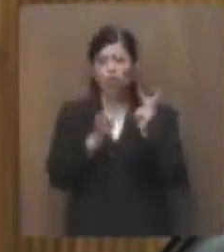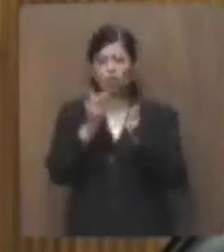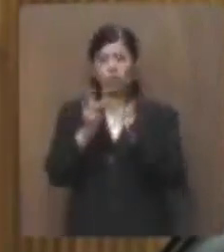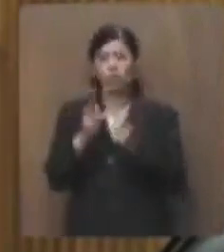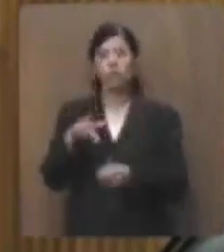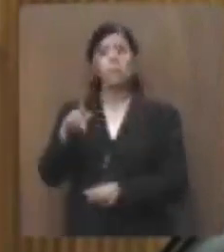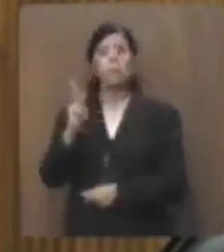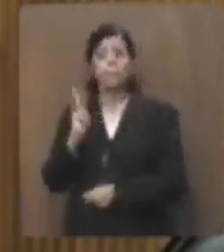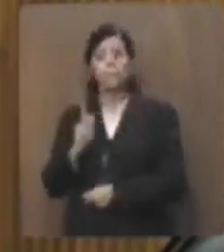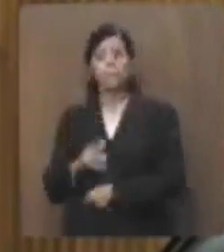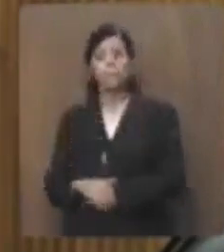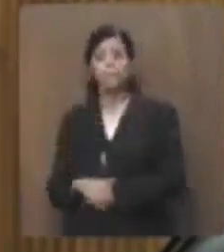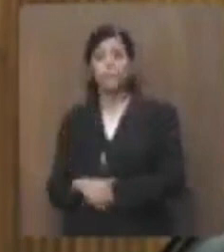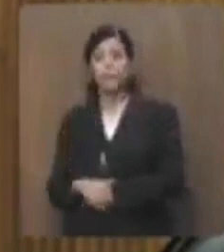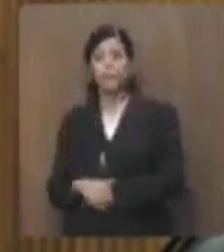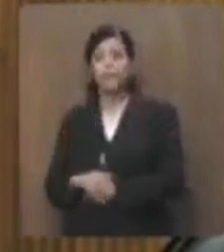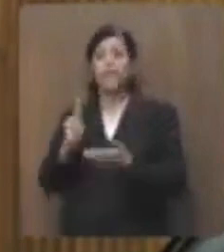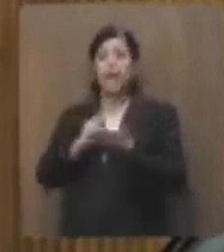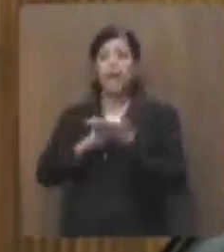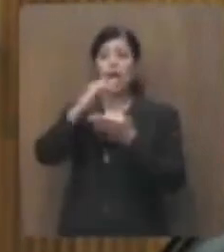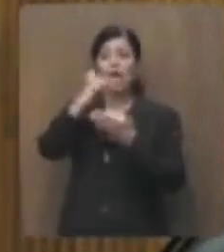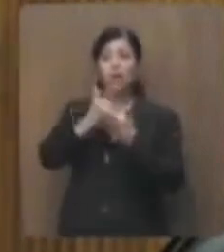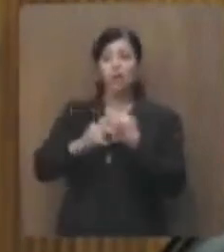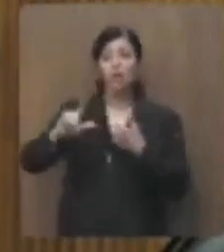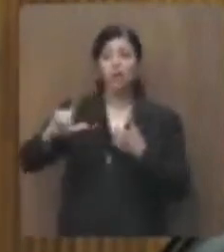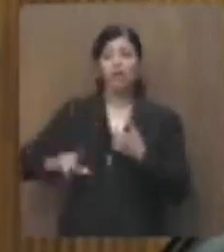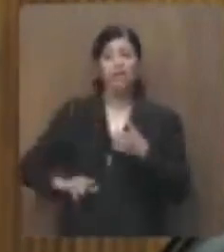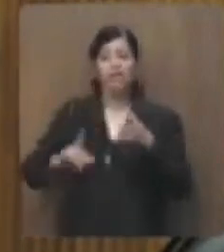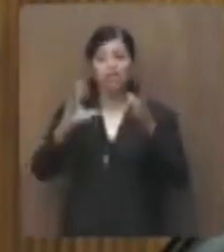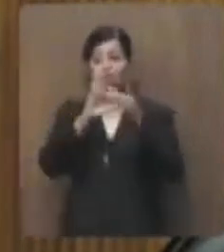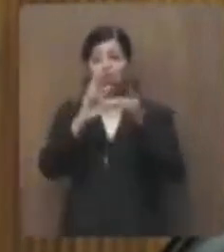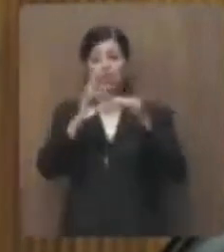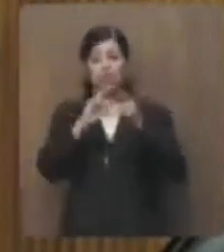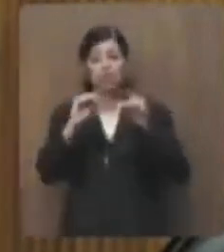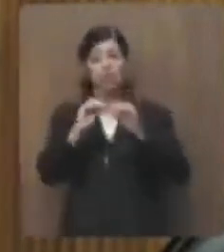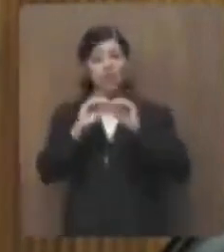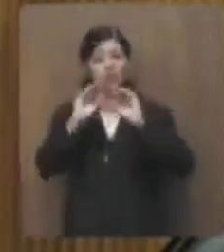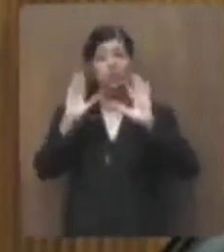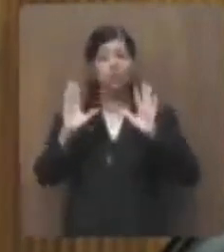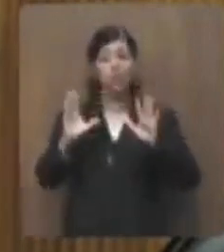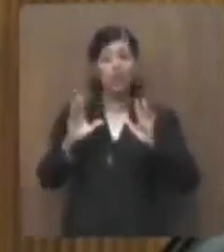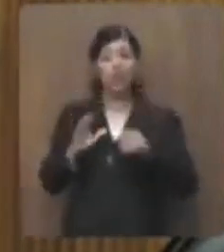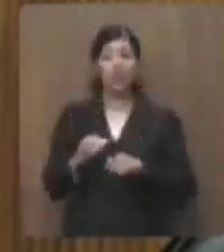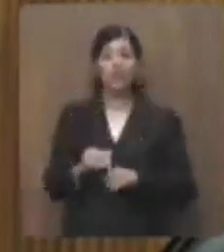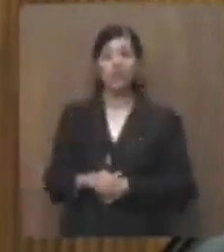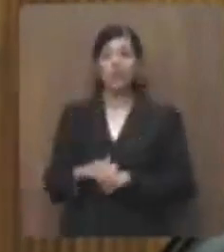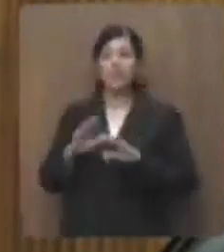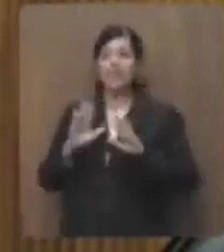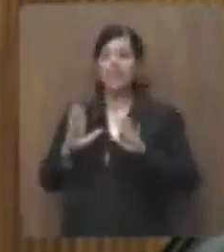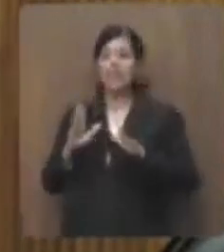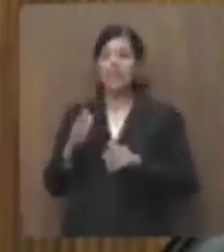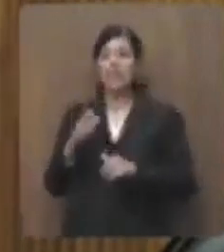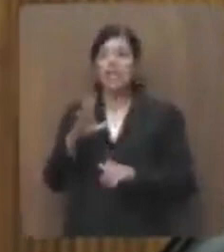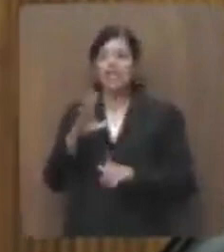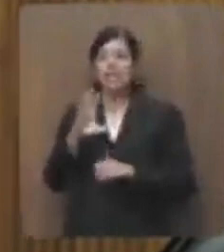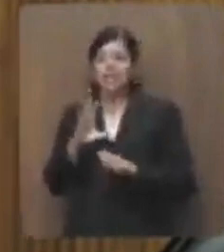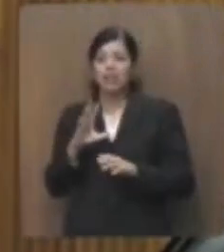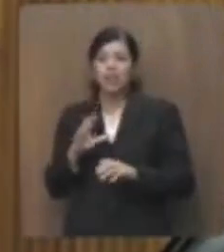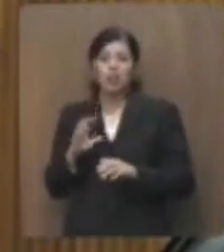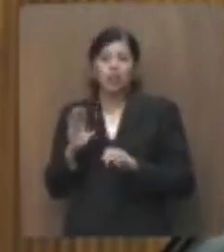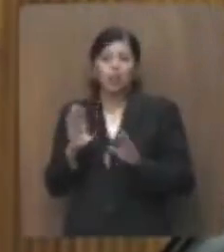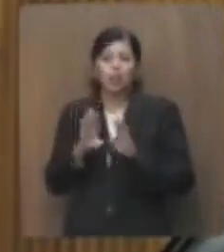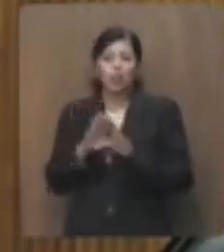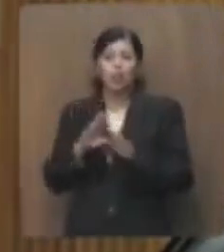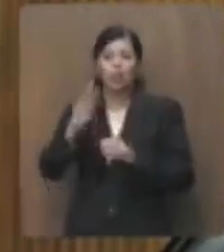sin embargo pese a políticas públicas claras como esta que tiene al menos tres sexenios en Nuevo León que sepa yo este